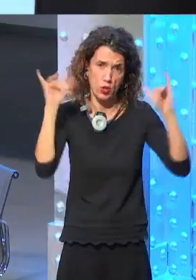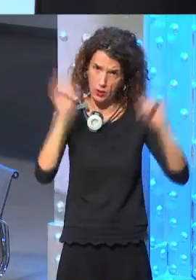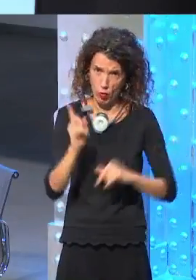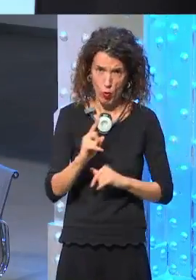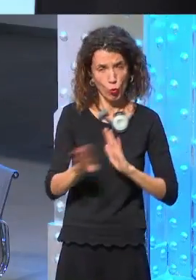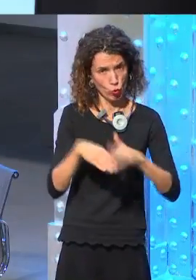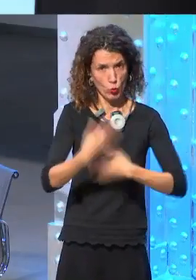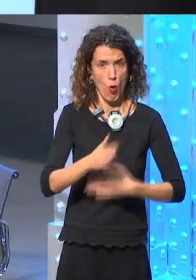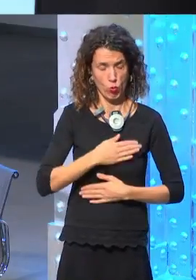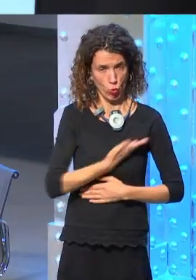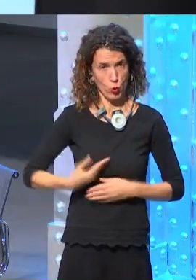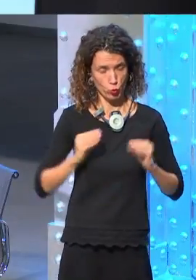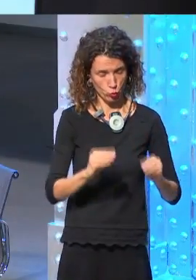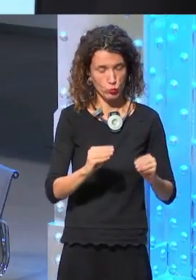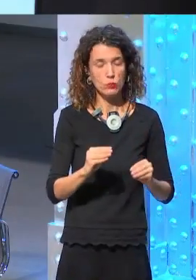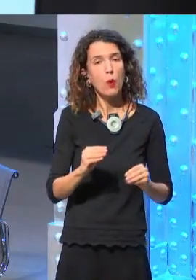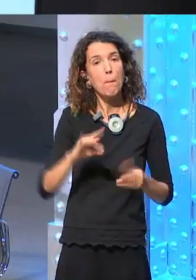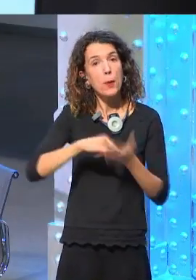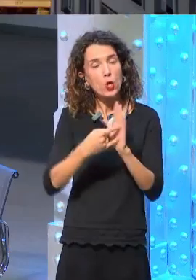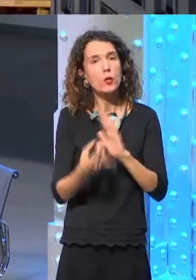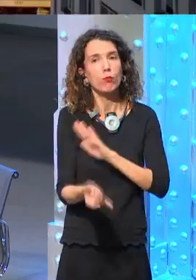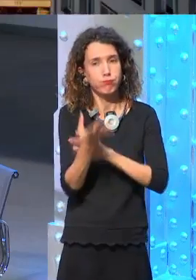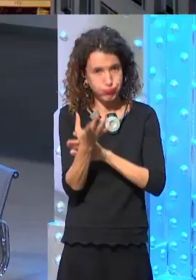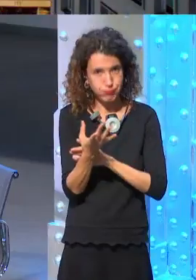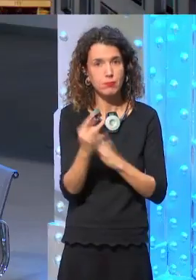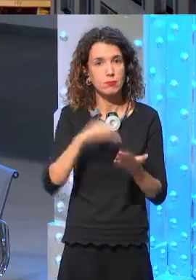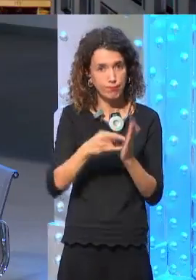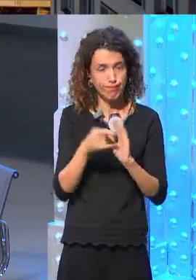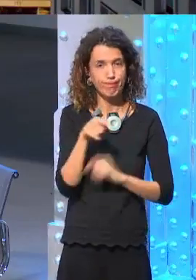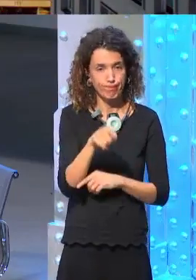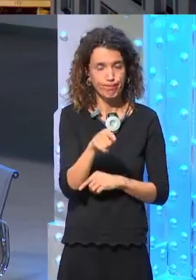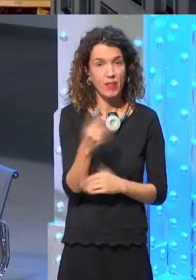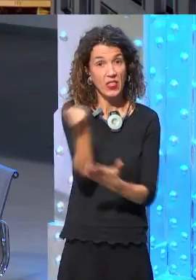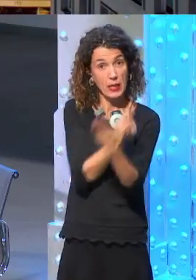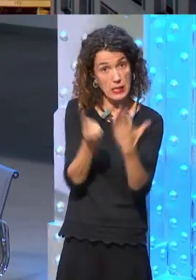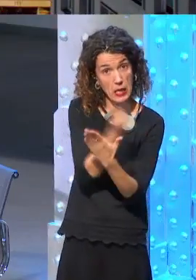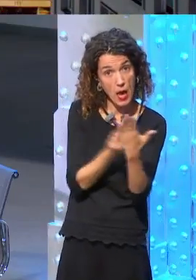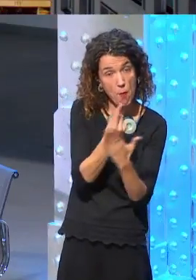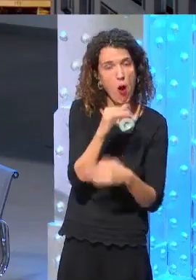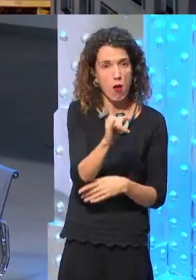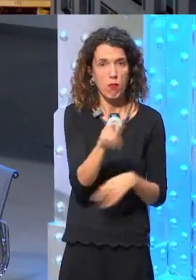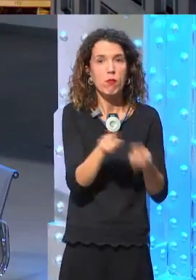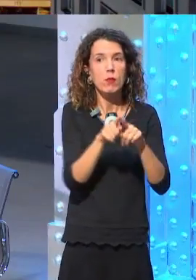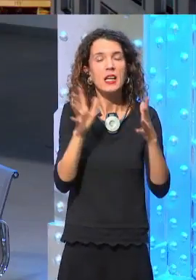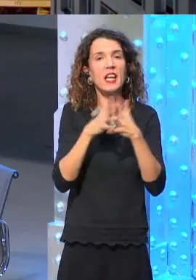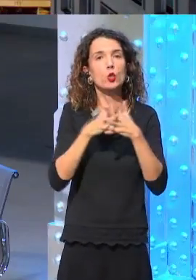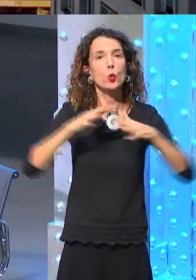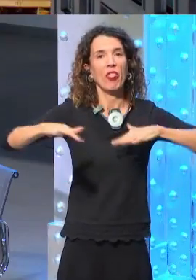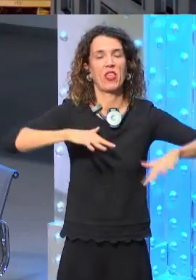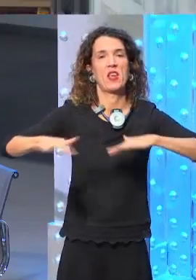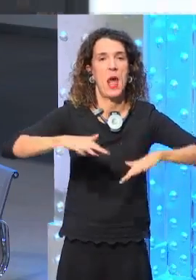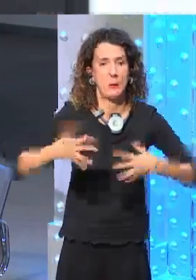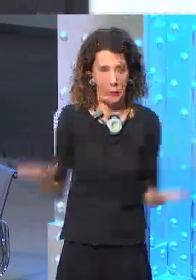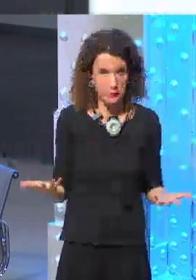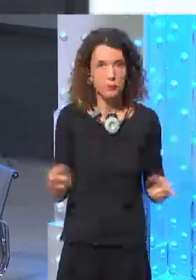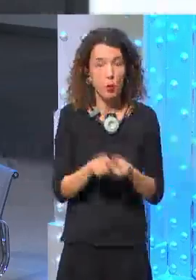esto. Hemos hecho estos proyectos en los que diseñamos estructuras dinámicas